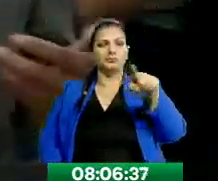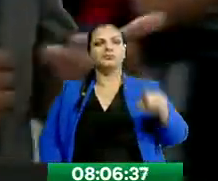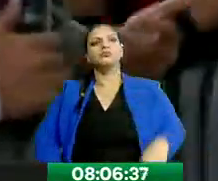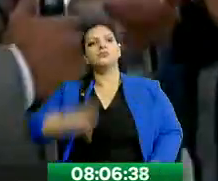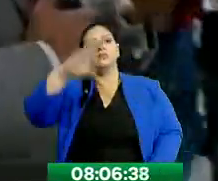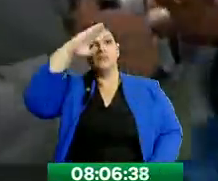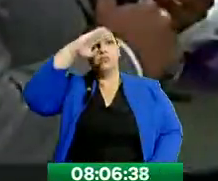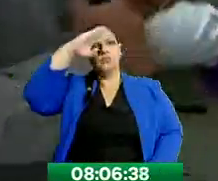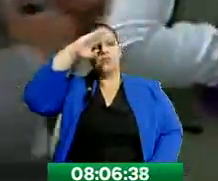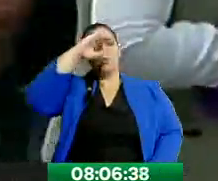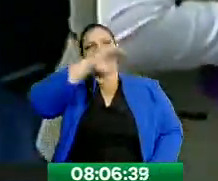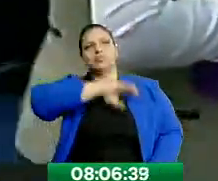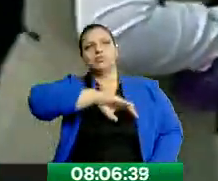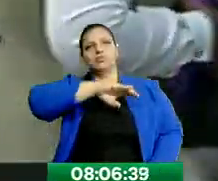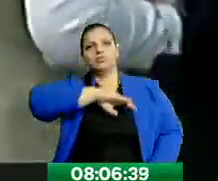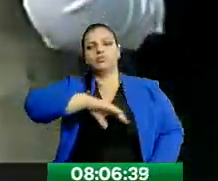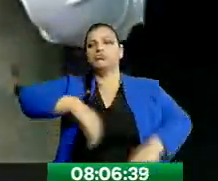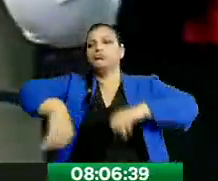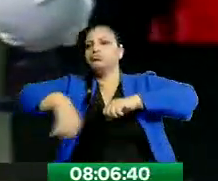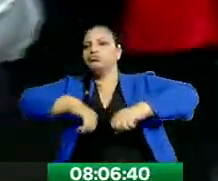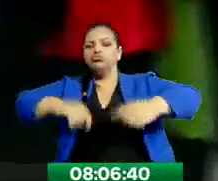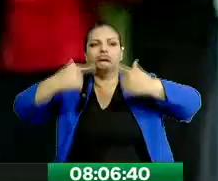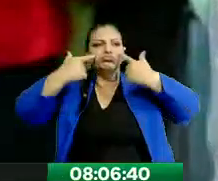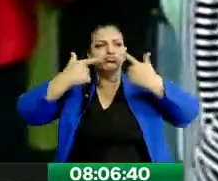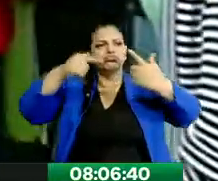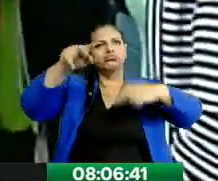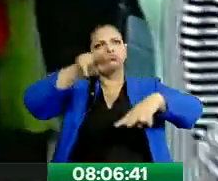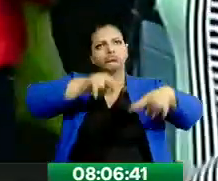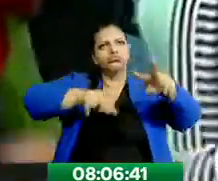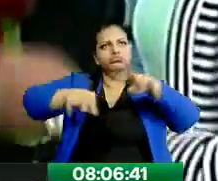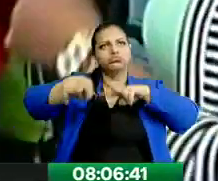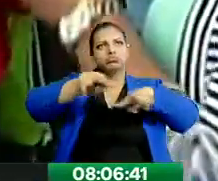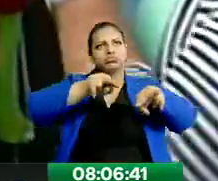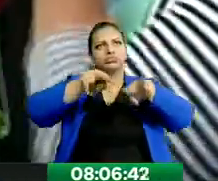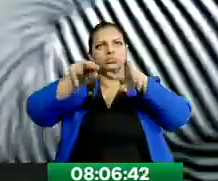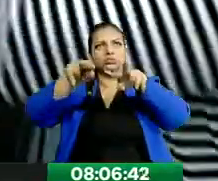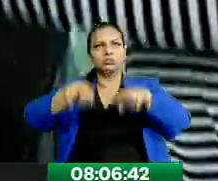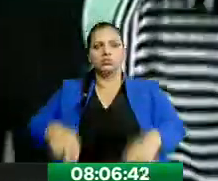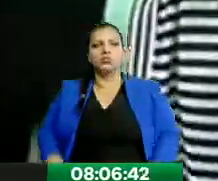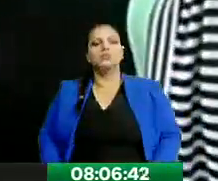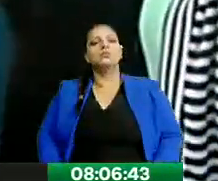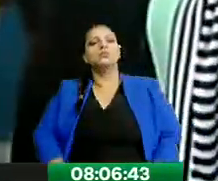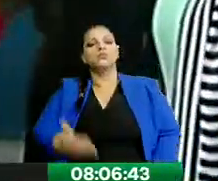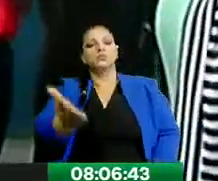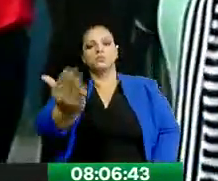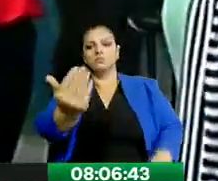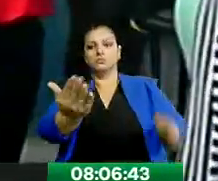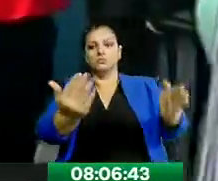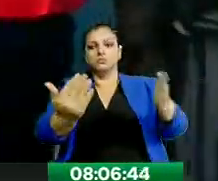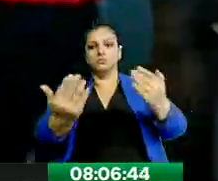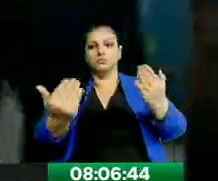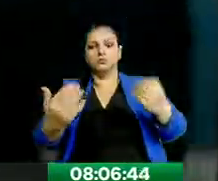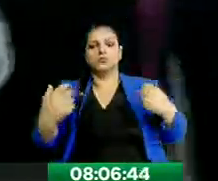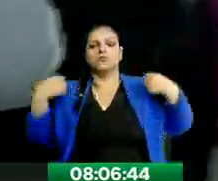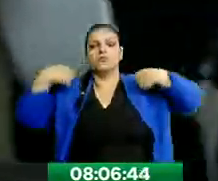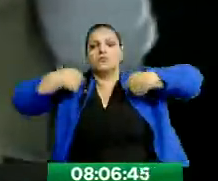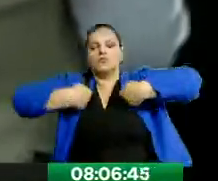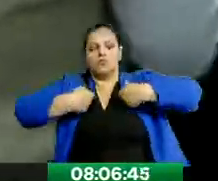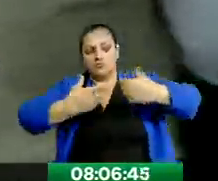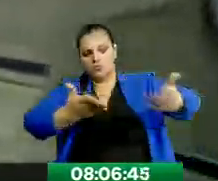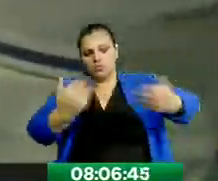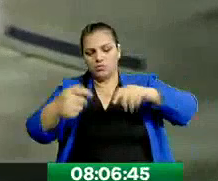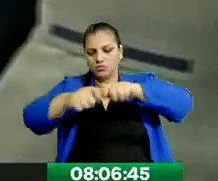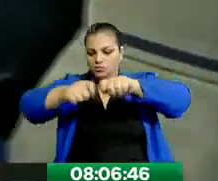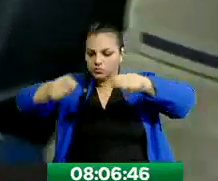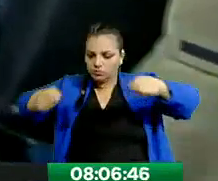está generando, que se está llevando a cabo desde este sector. Se ha procedido con la revisión y en estos instantes, como estamos observando, se ha procedido